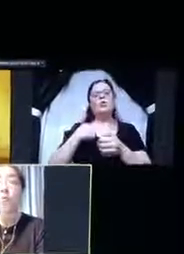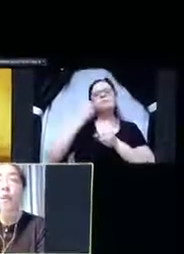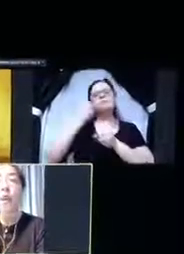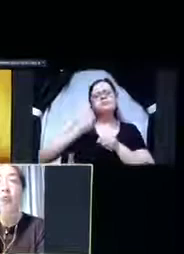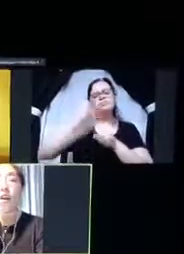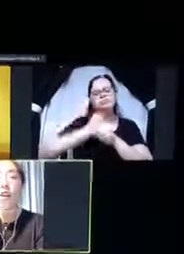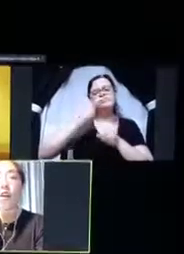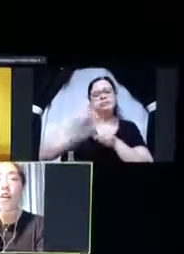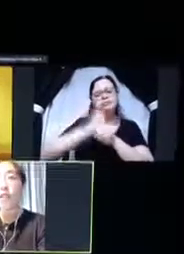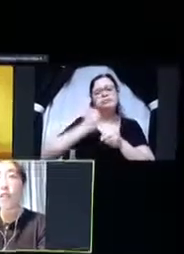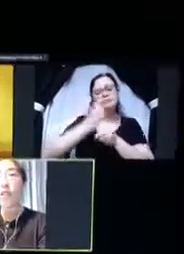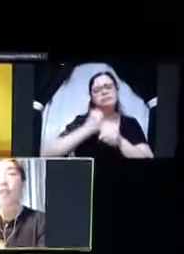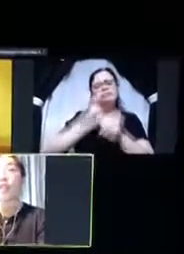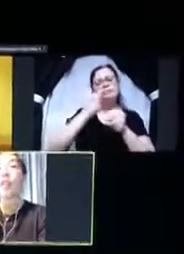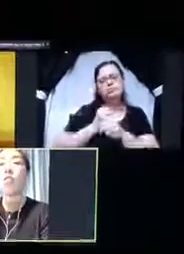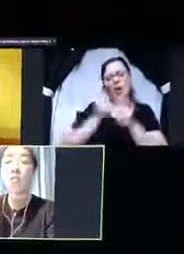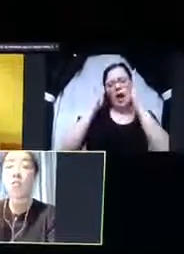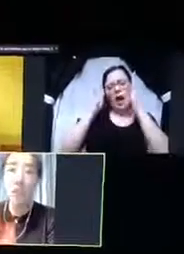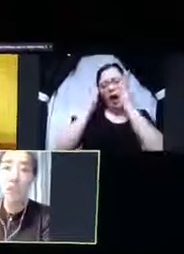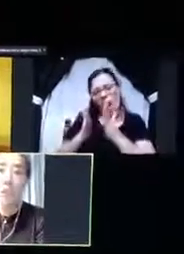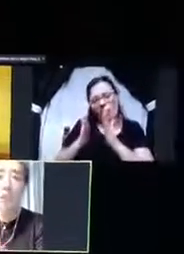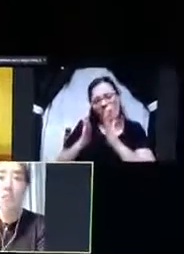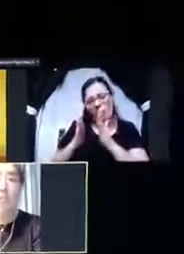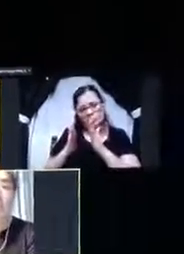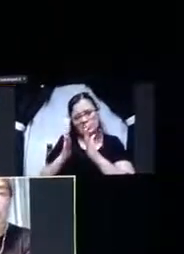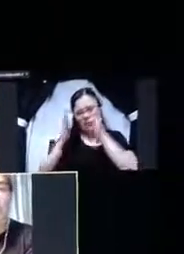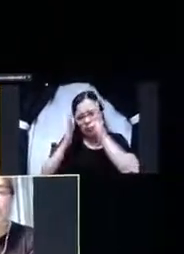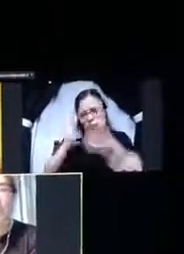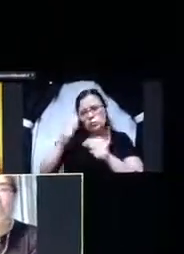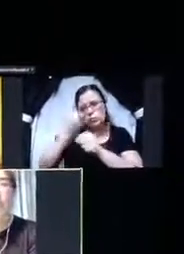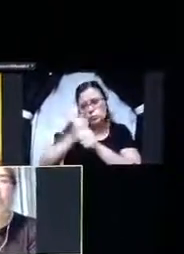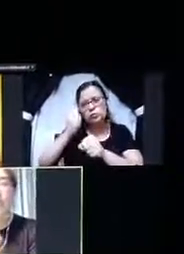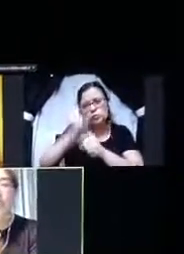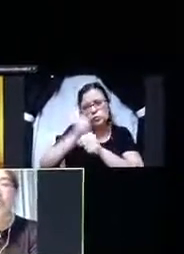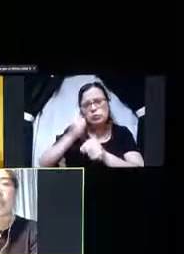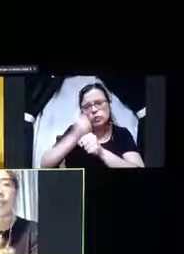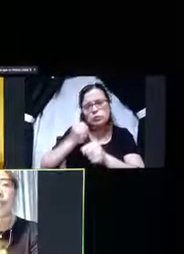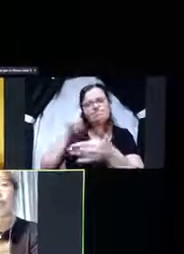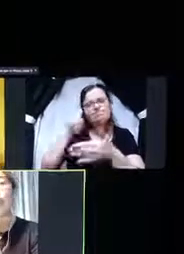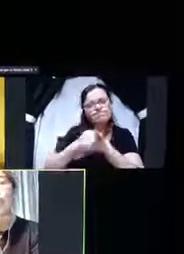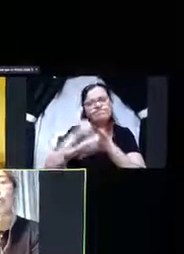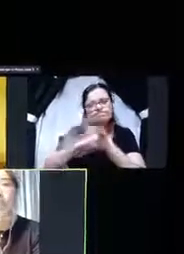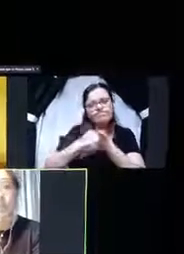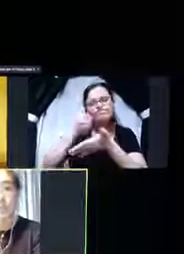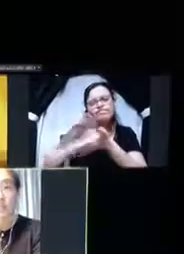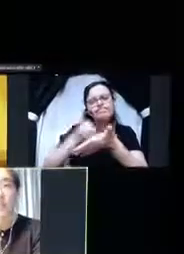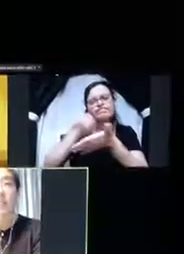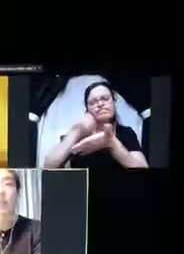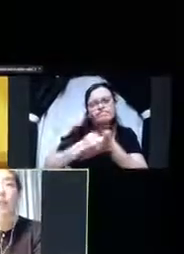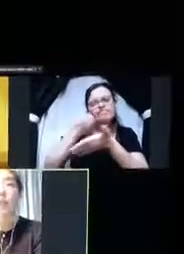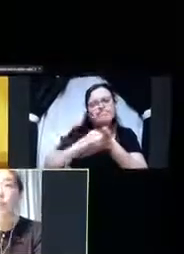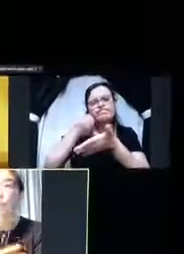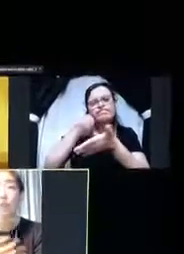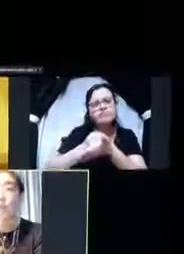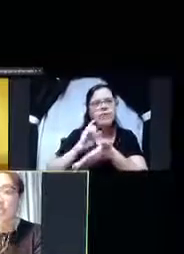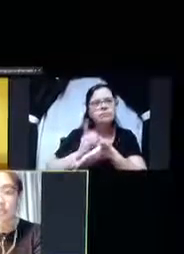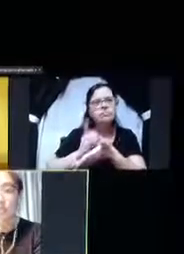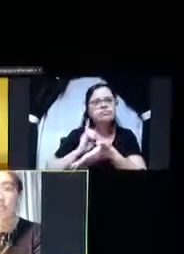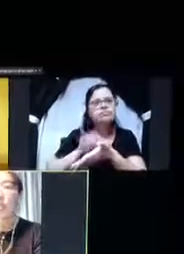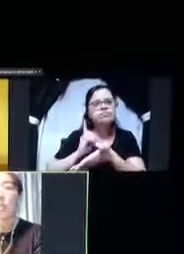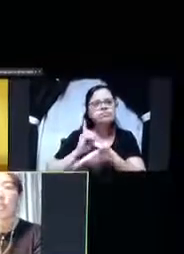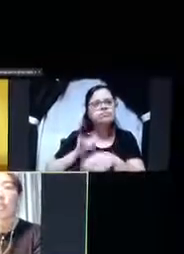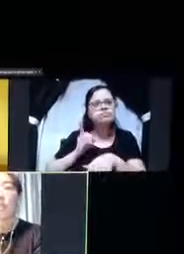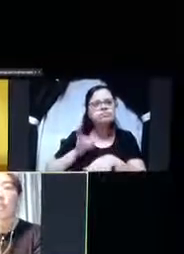mucho vengo trabajando sobre una cosa específica y estoy tratando, evidentemente algo no está funcionando. Entonces tenemos que ser muy